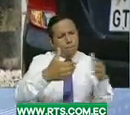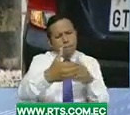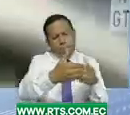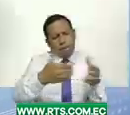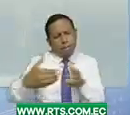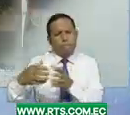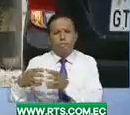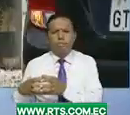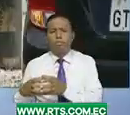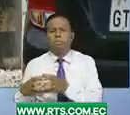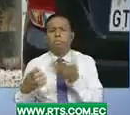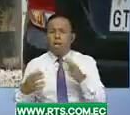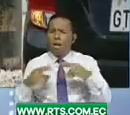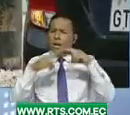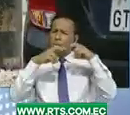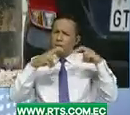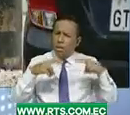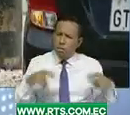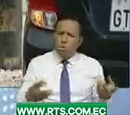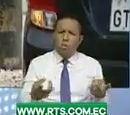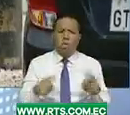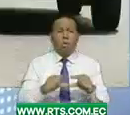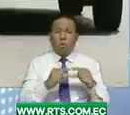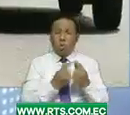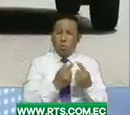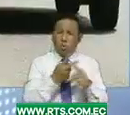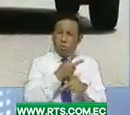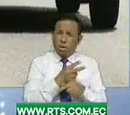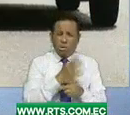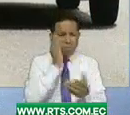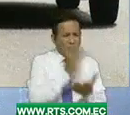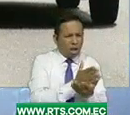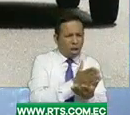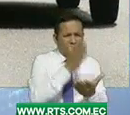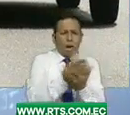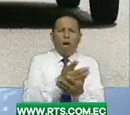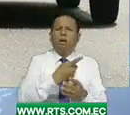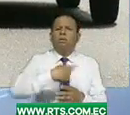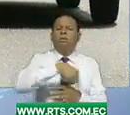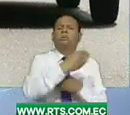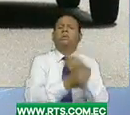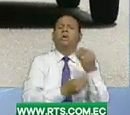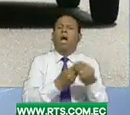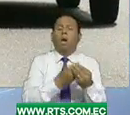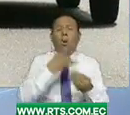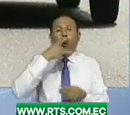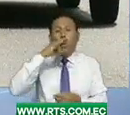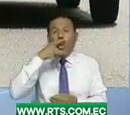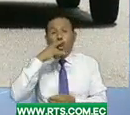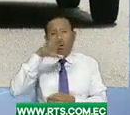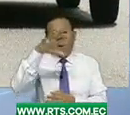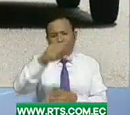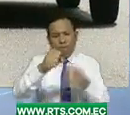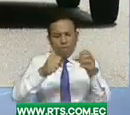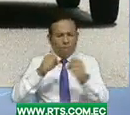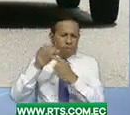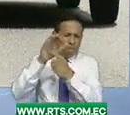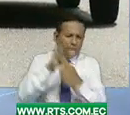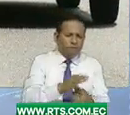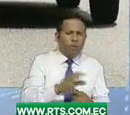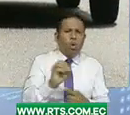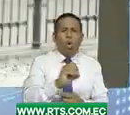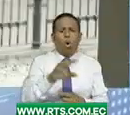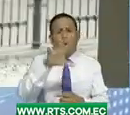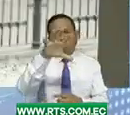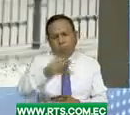han desarticulado las organizaciones delictivas dedicadas a la trata de personas con fines de explotación sexual y con fines de